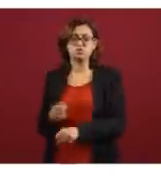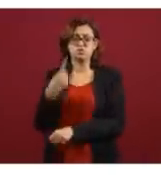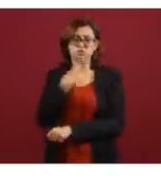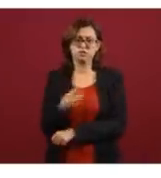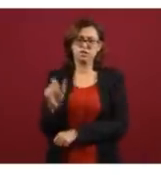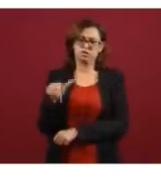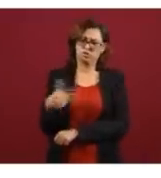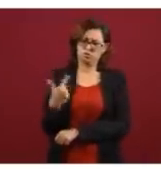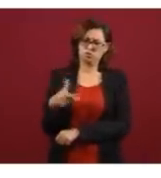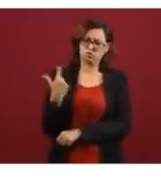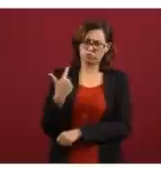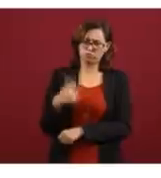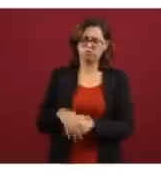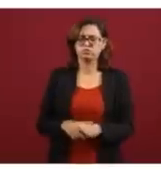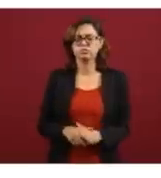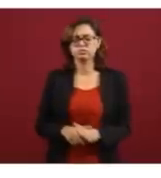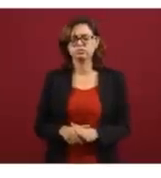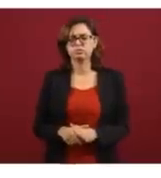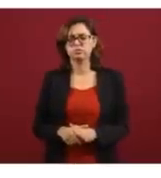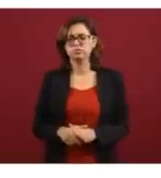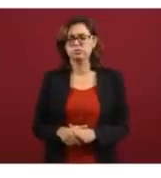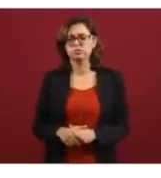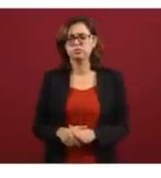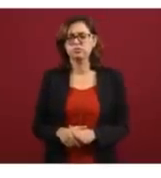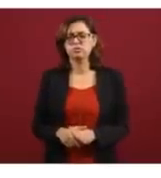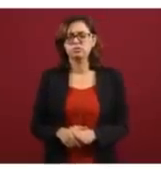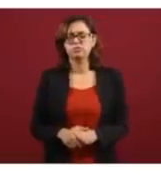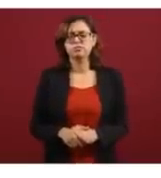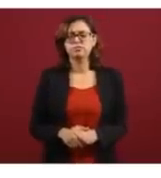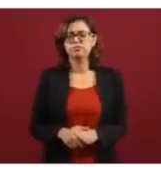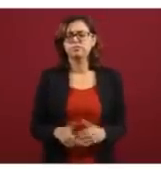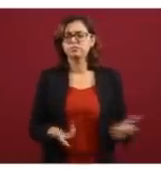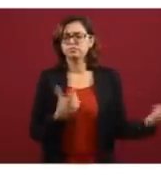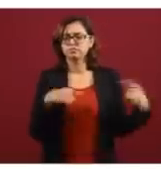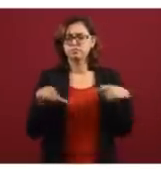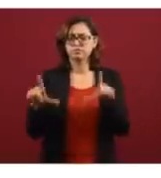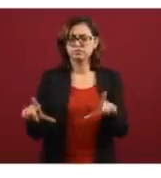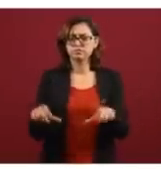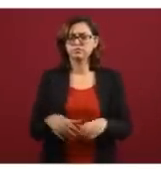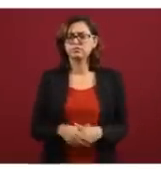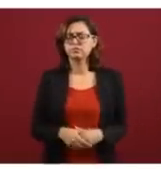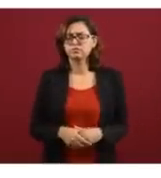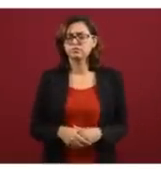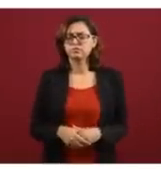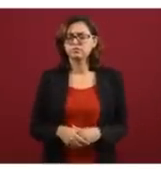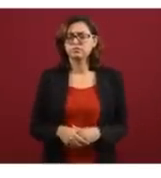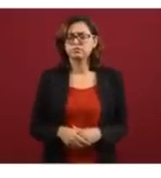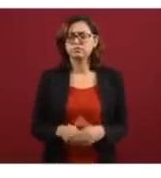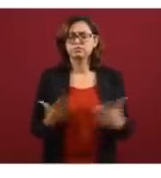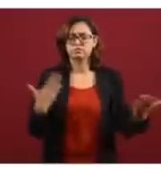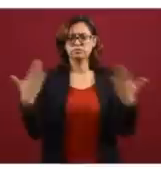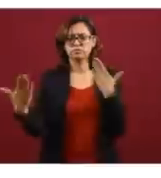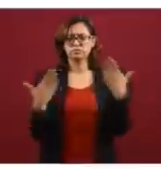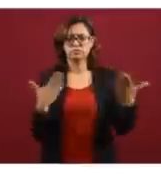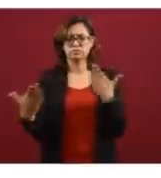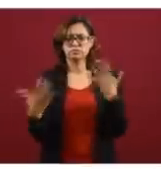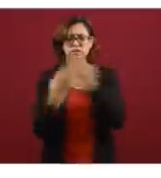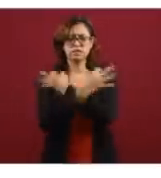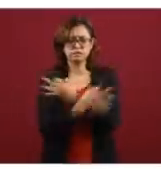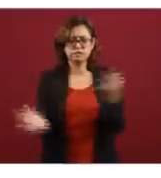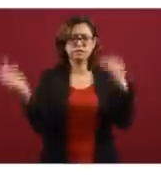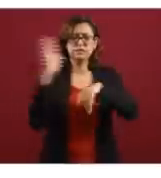sido otorgadas en el año 2018. La siguiente. Este es nuestro comparativo de